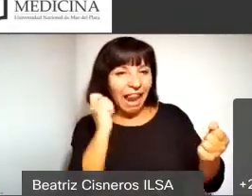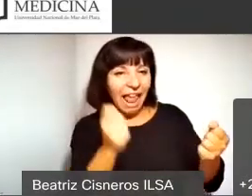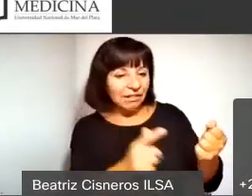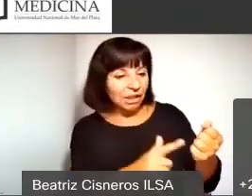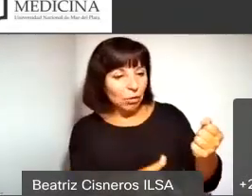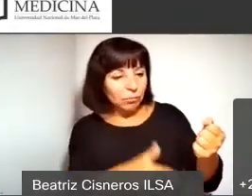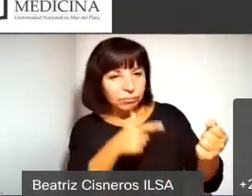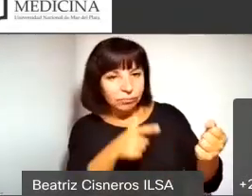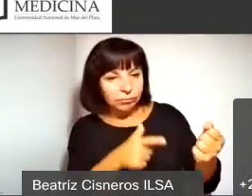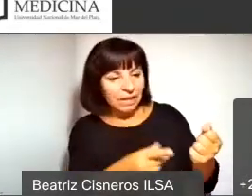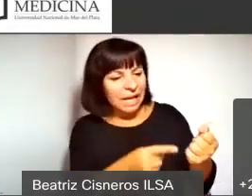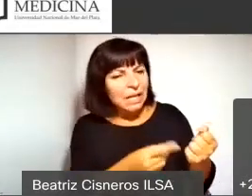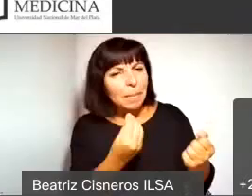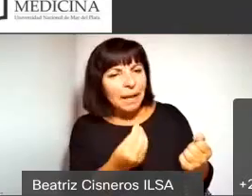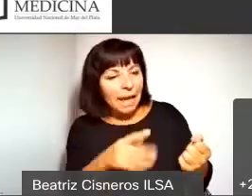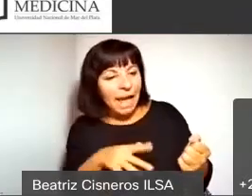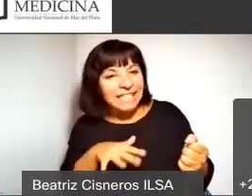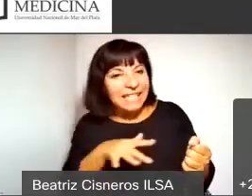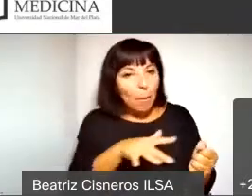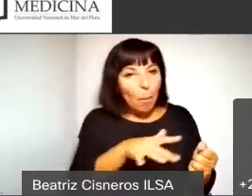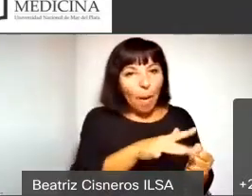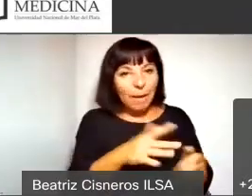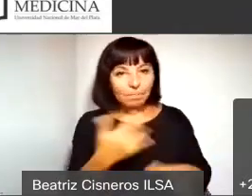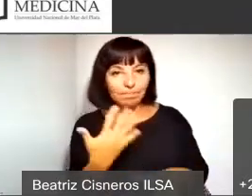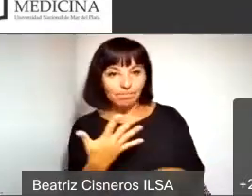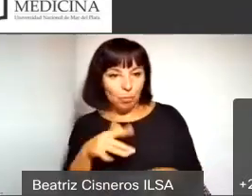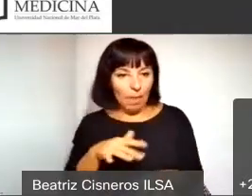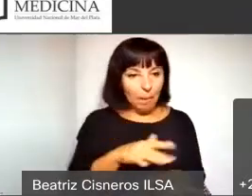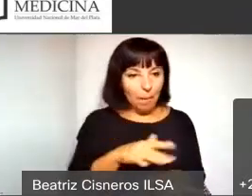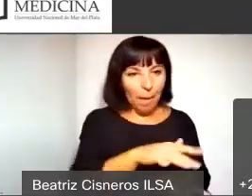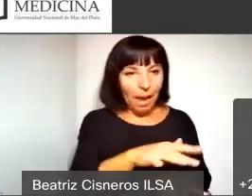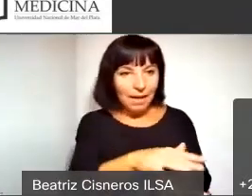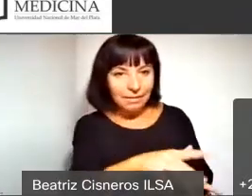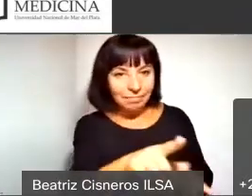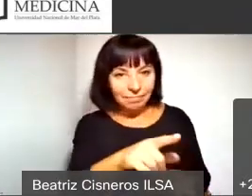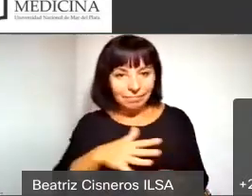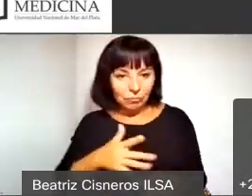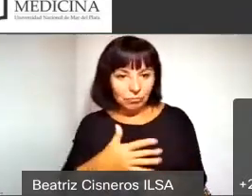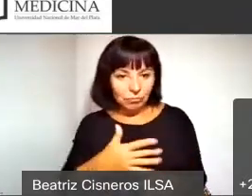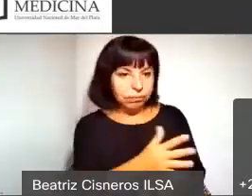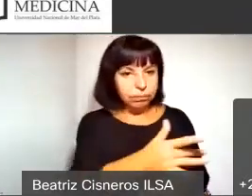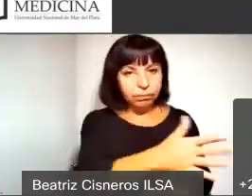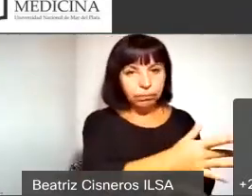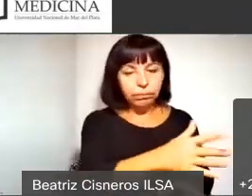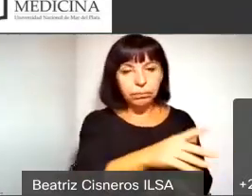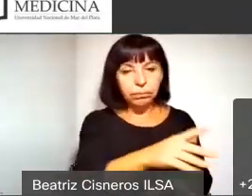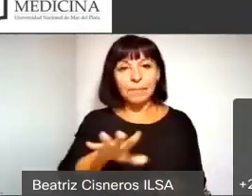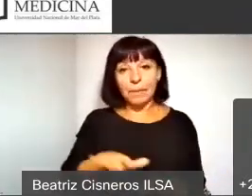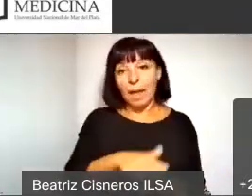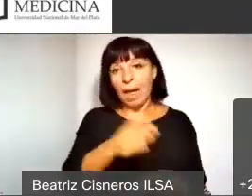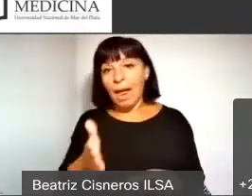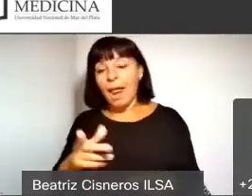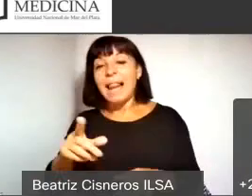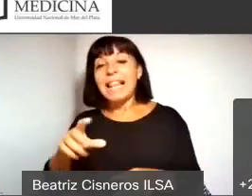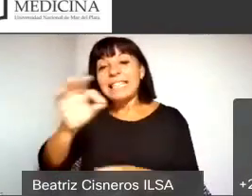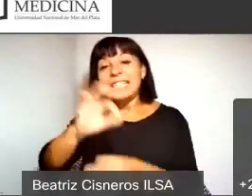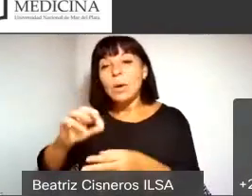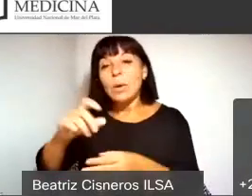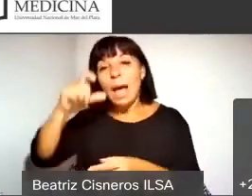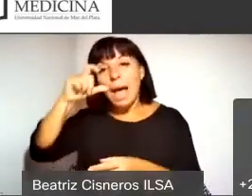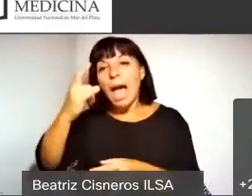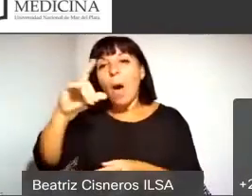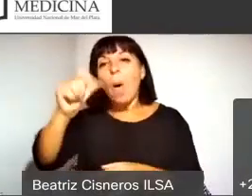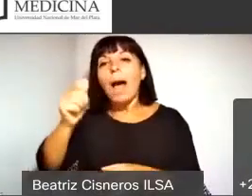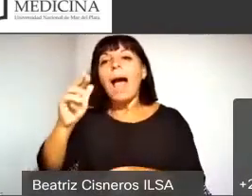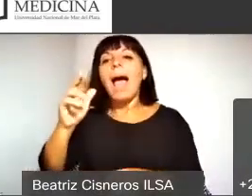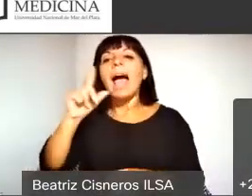a la célula desplazarse en el espacio. Tienen una función locomotora. En el caso de la célula eucariota,